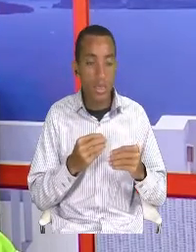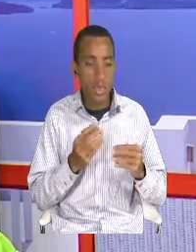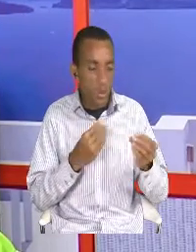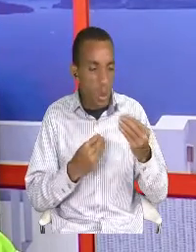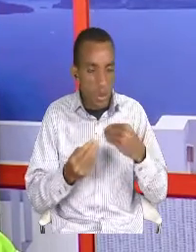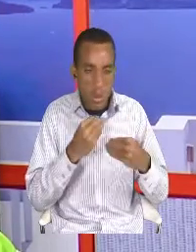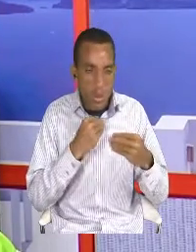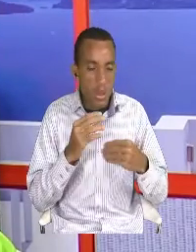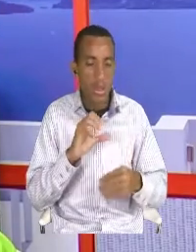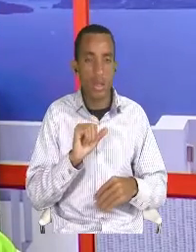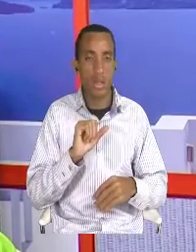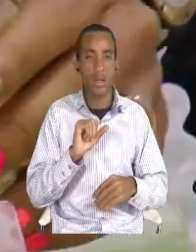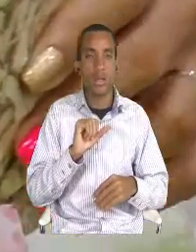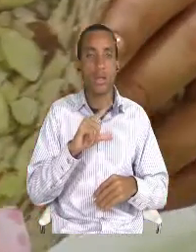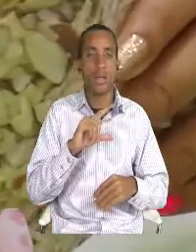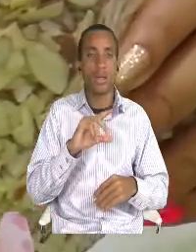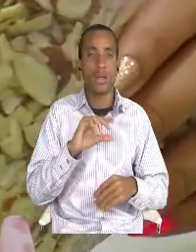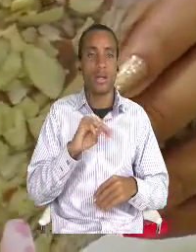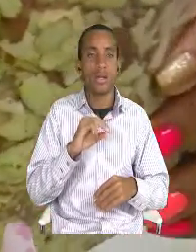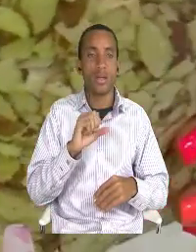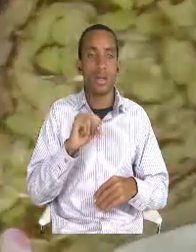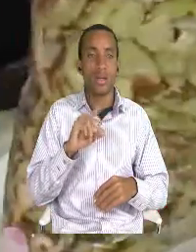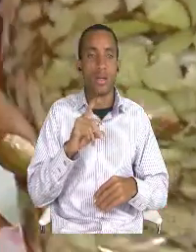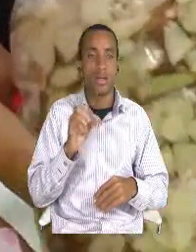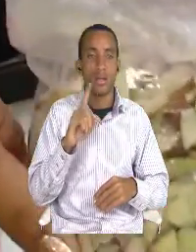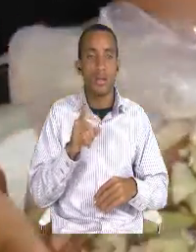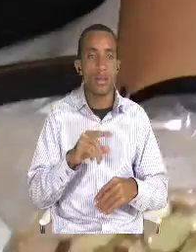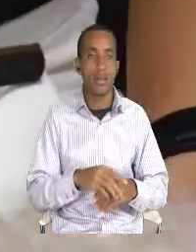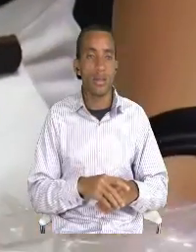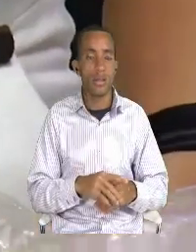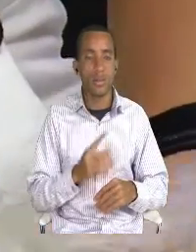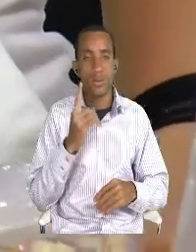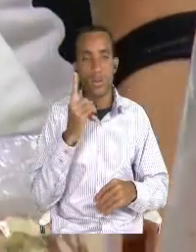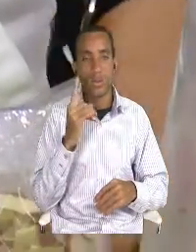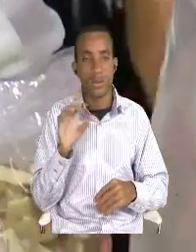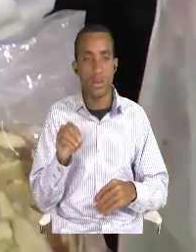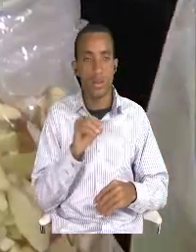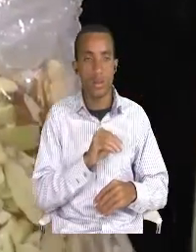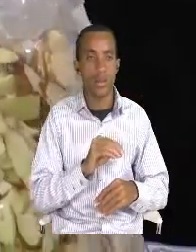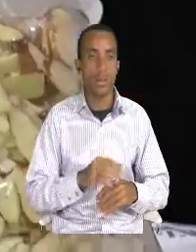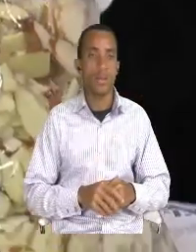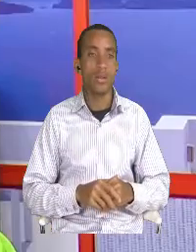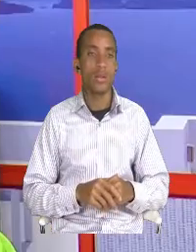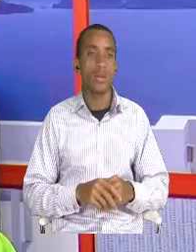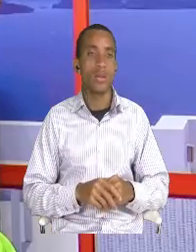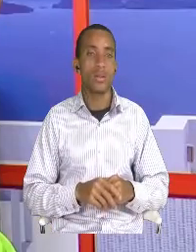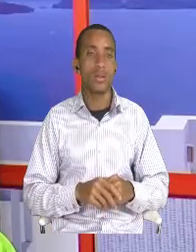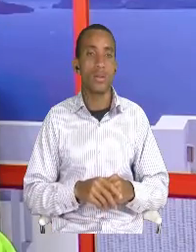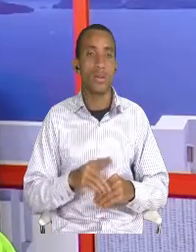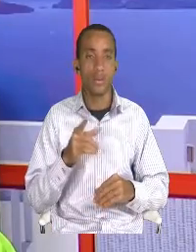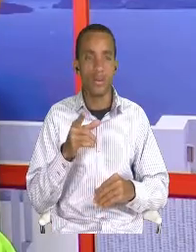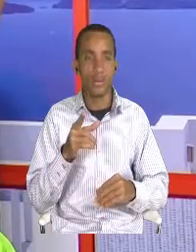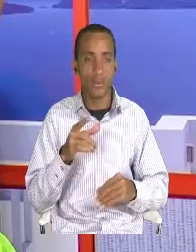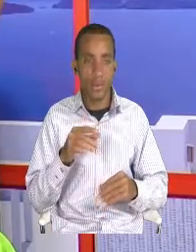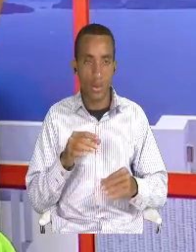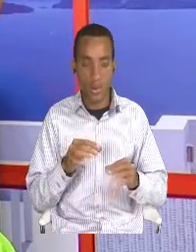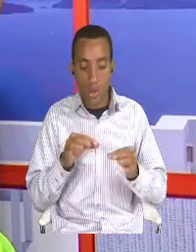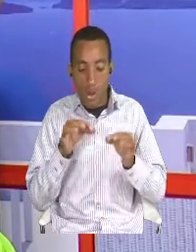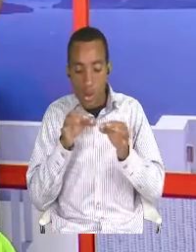controlar el insumo de los frutos secos. Yo voy a echar solo una porción. Acá tenemos gotas de chocolate. Estas gotas de